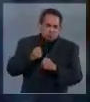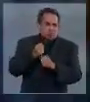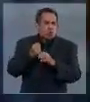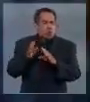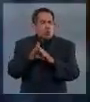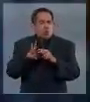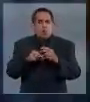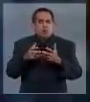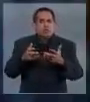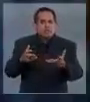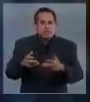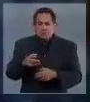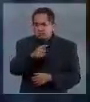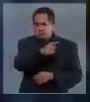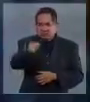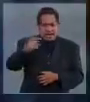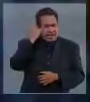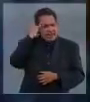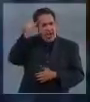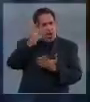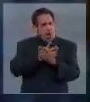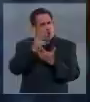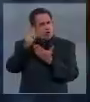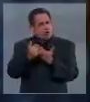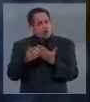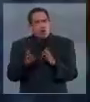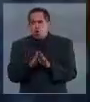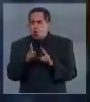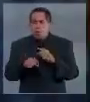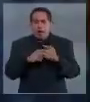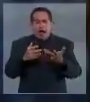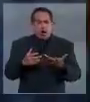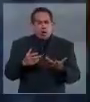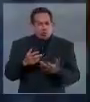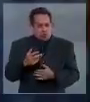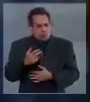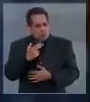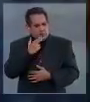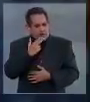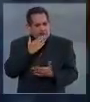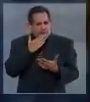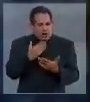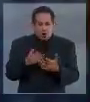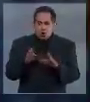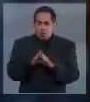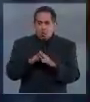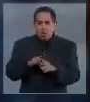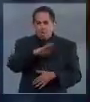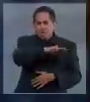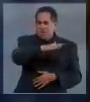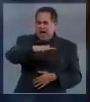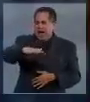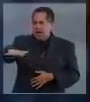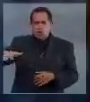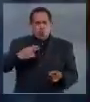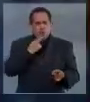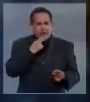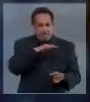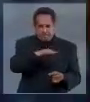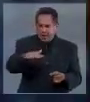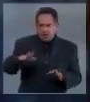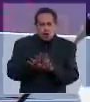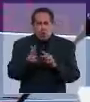¿Tienen ustedes, candidato Mido, un proyecto de cómo hacer un uso racional del patrimonio marítimo que tenemos?